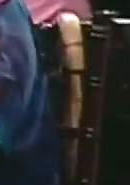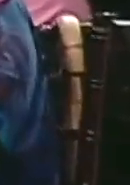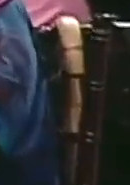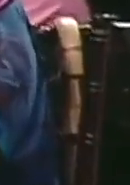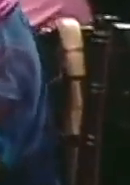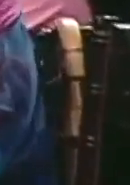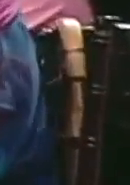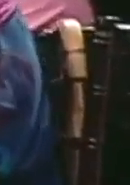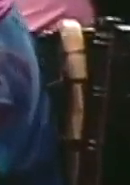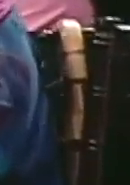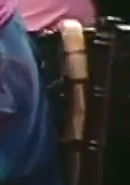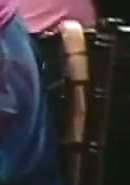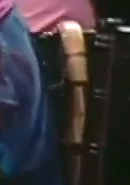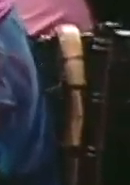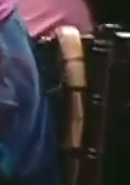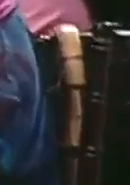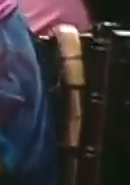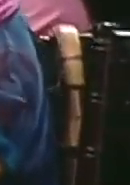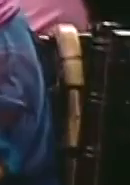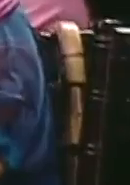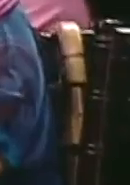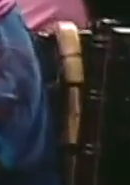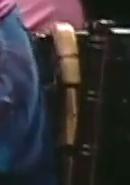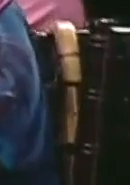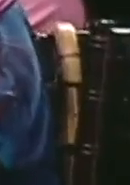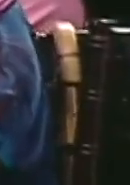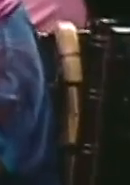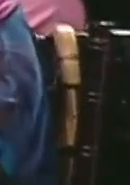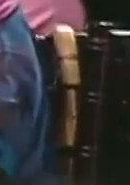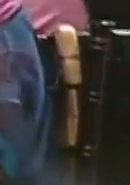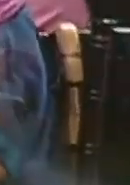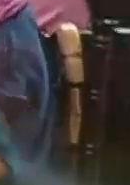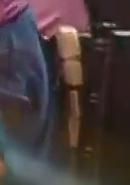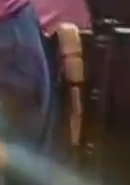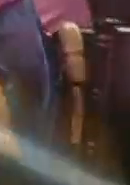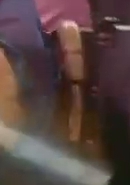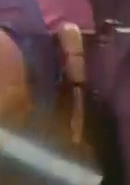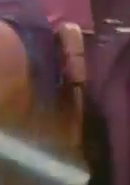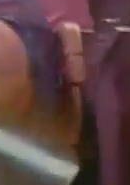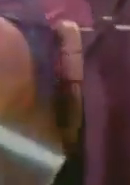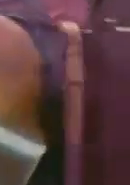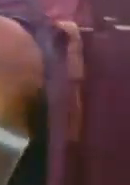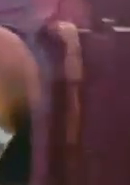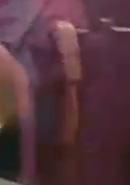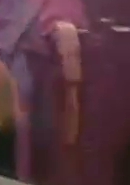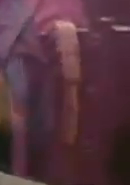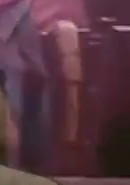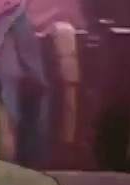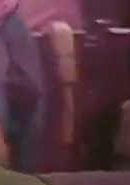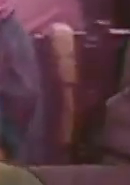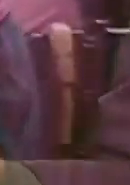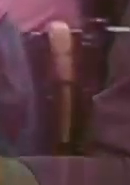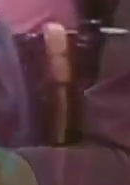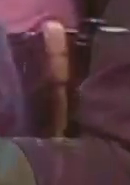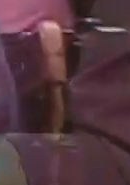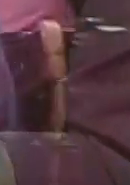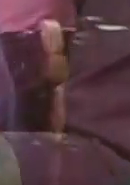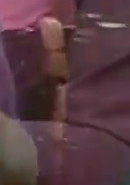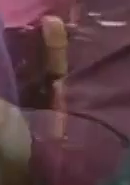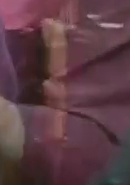mundo Bolívar Libertador. Se llama entonces el mundo Bolívar